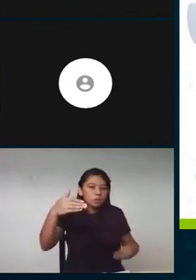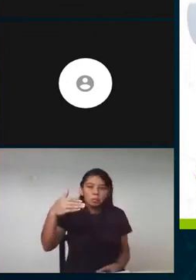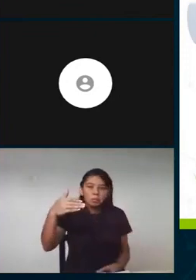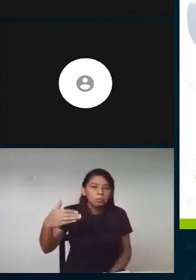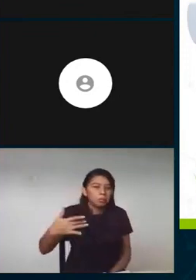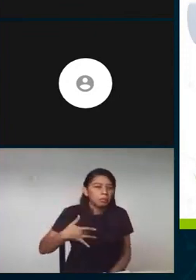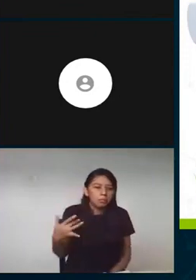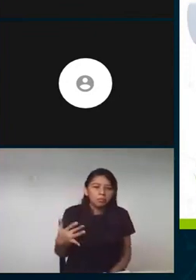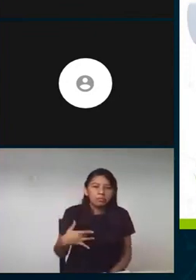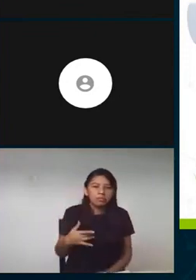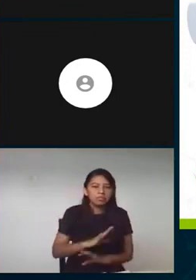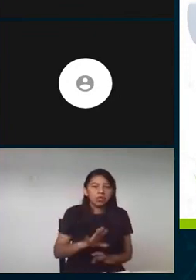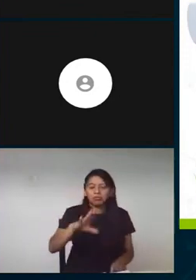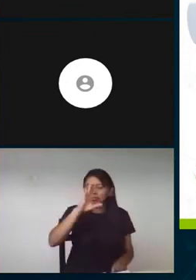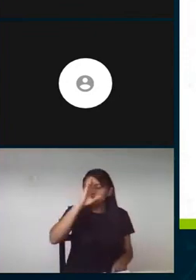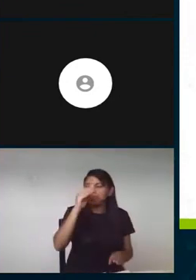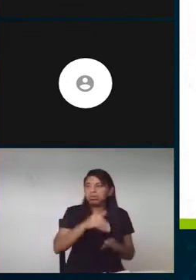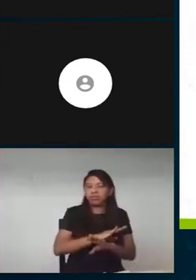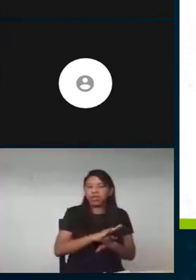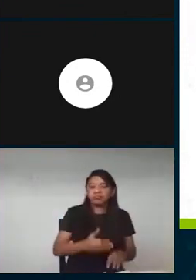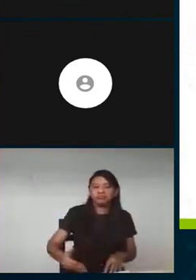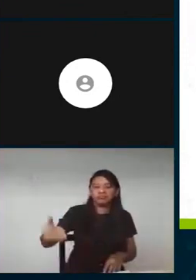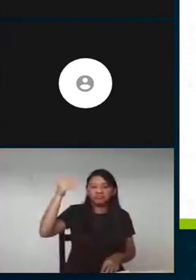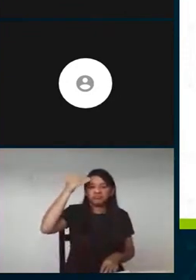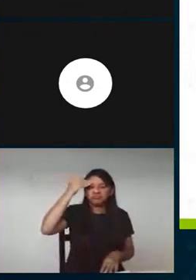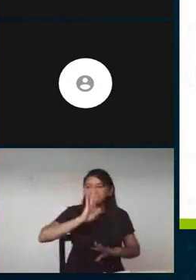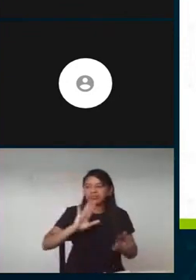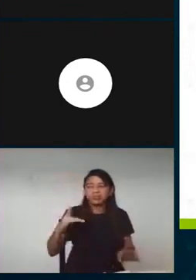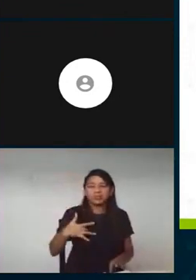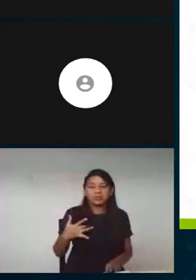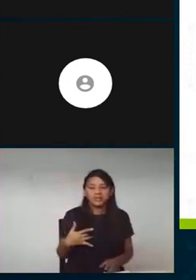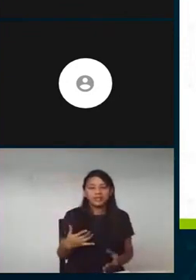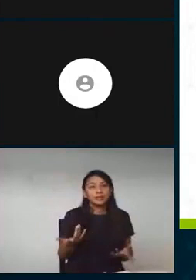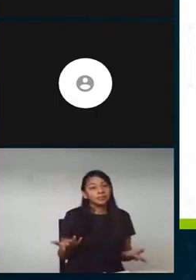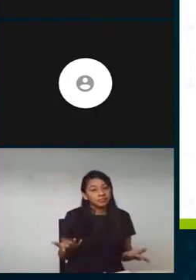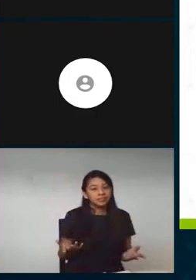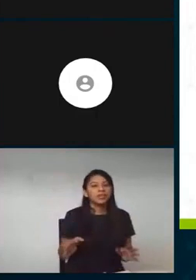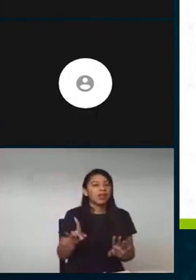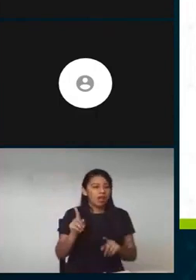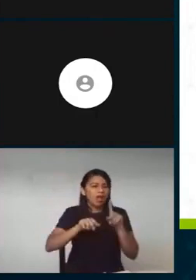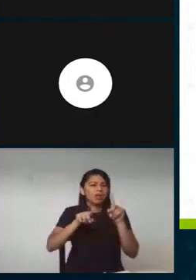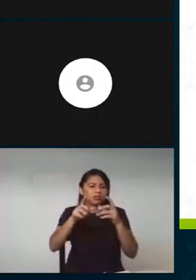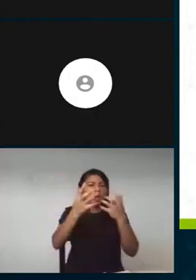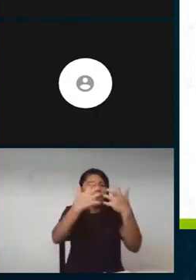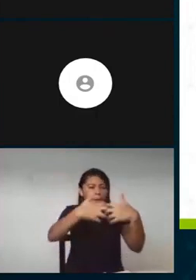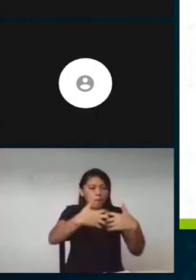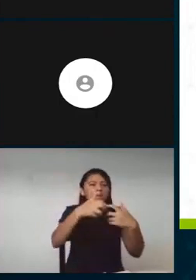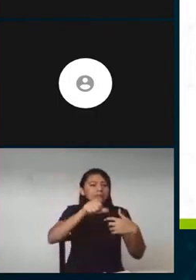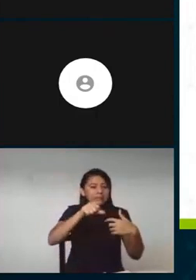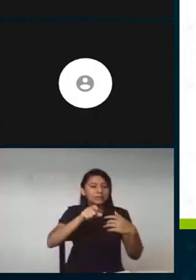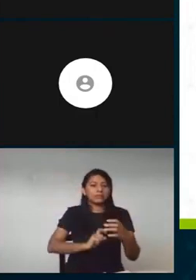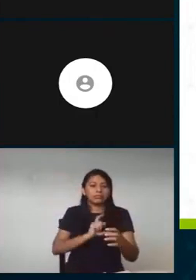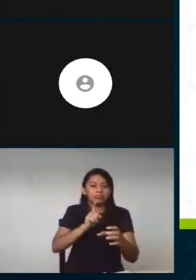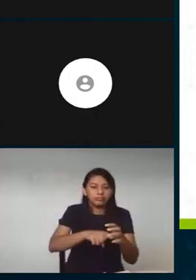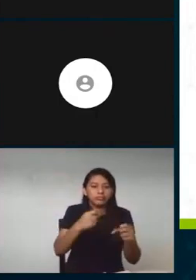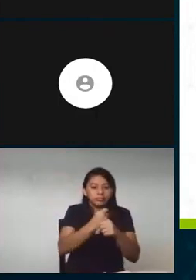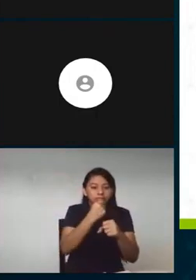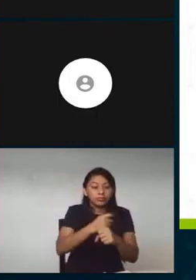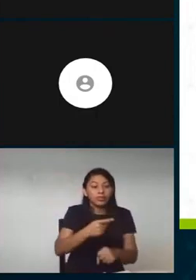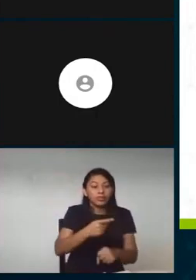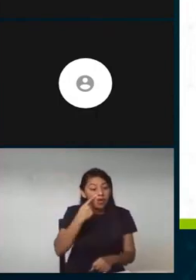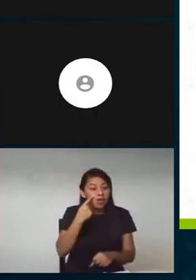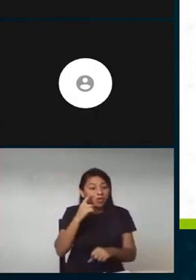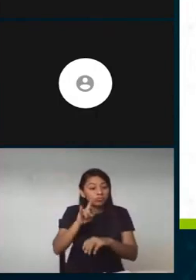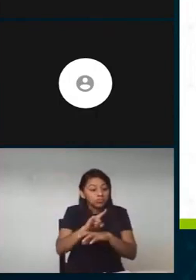muy importante y desde ahí debemos de partir. Bueno, adicional contamos con una problemática que hicimos nosotras y si